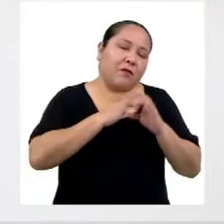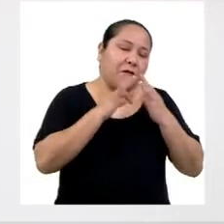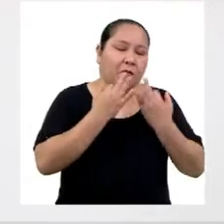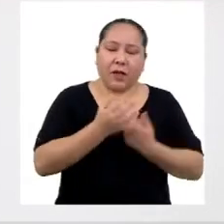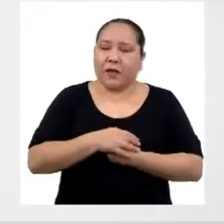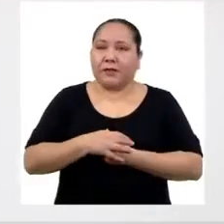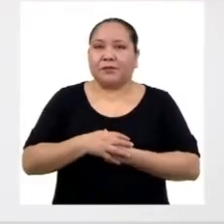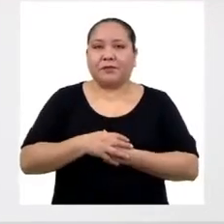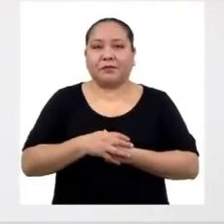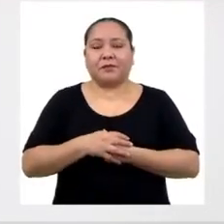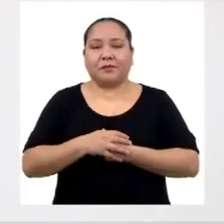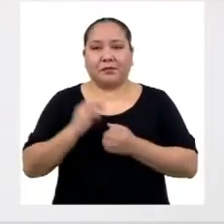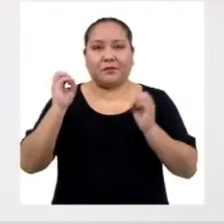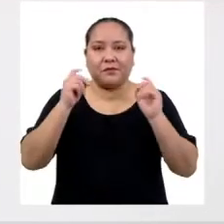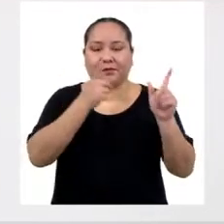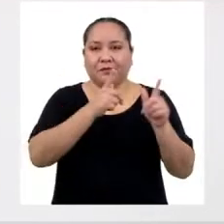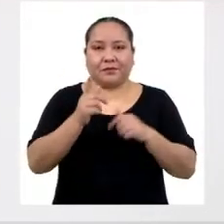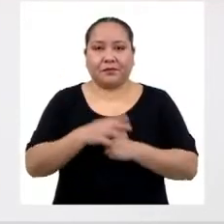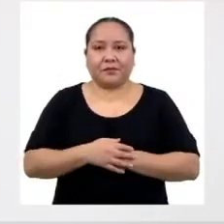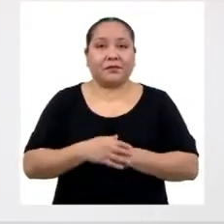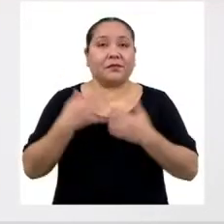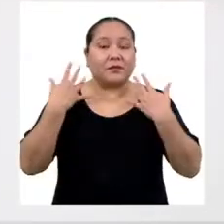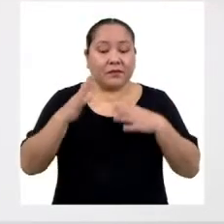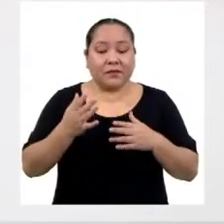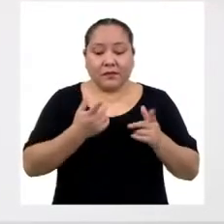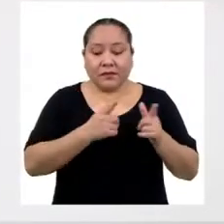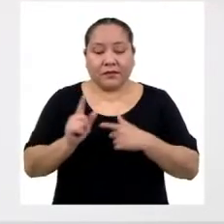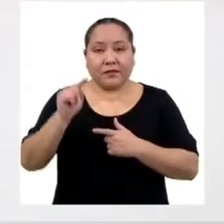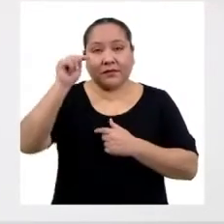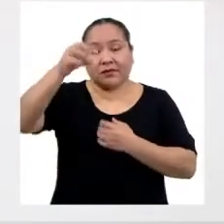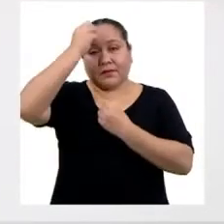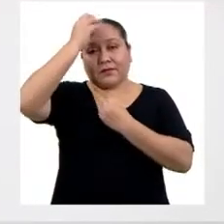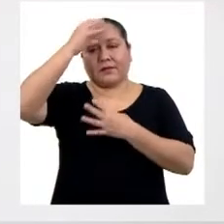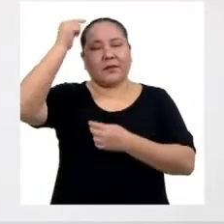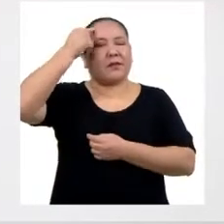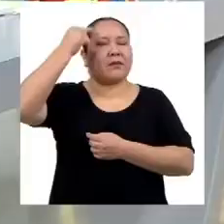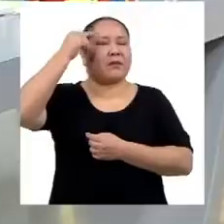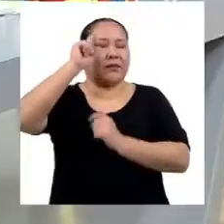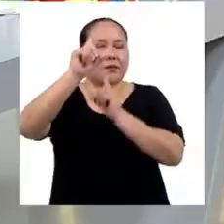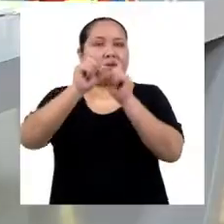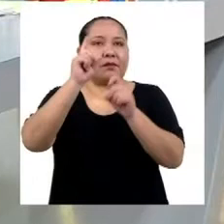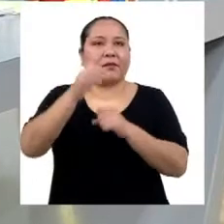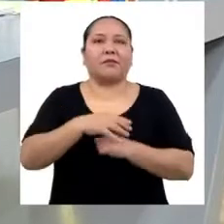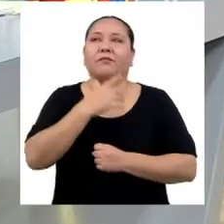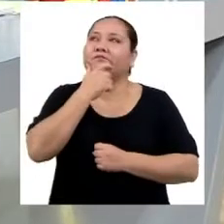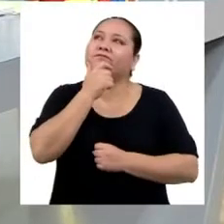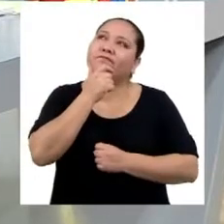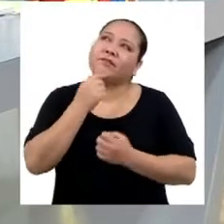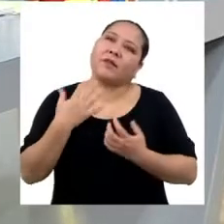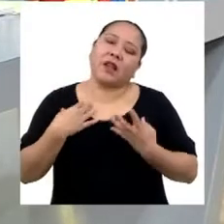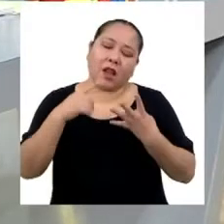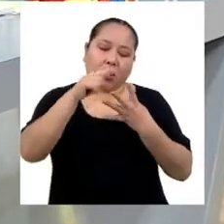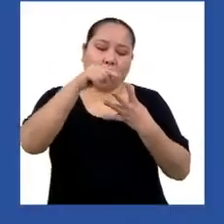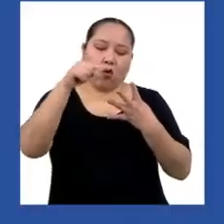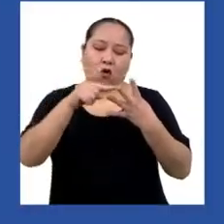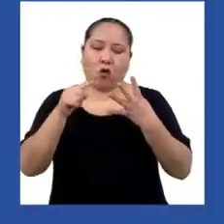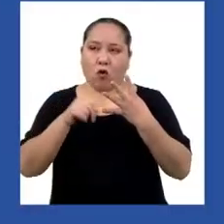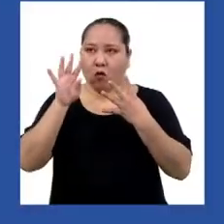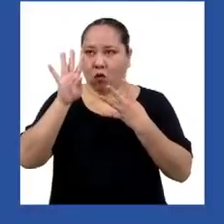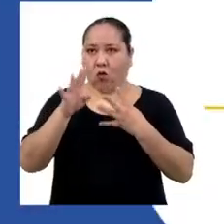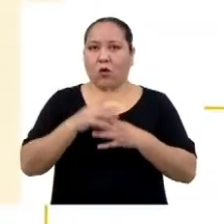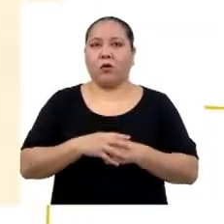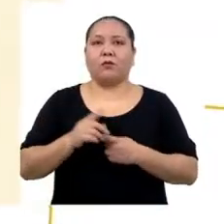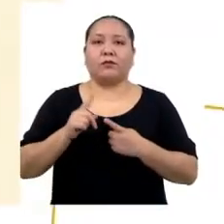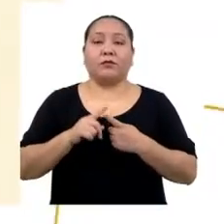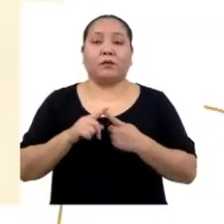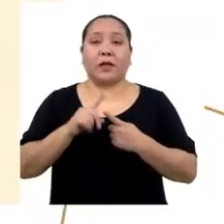Listo. Ahora que tienes esa información, piensa tus preguntas. Tengo 4 preguntas en mente.